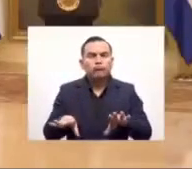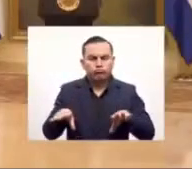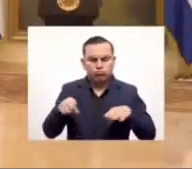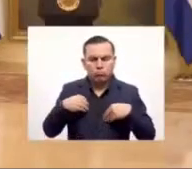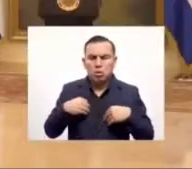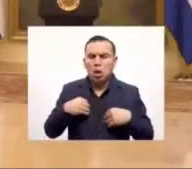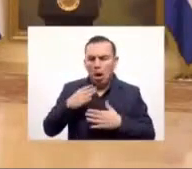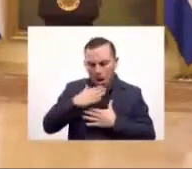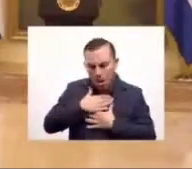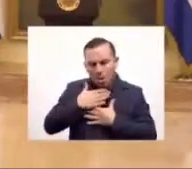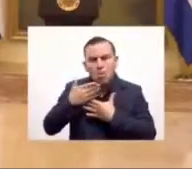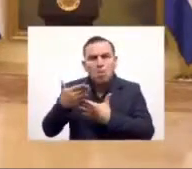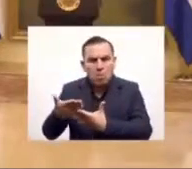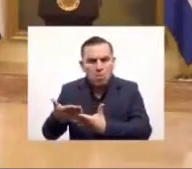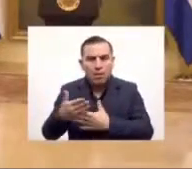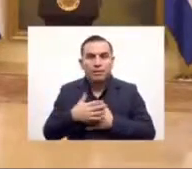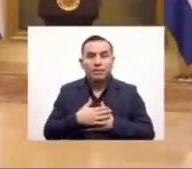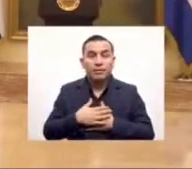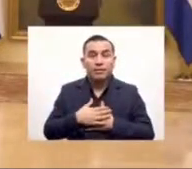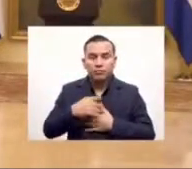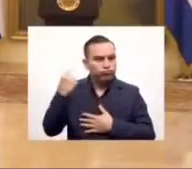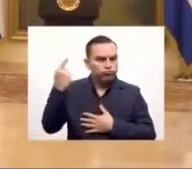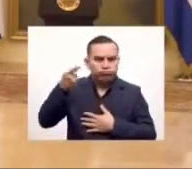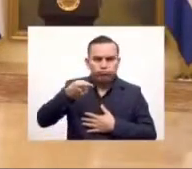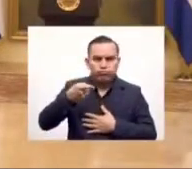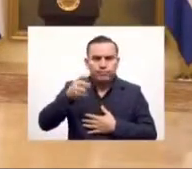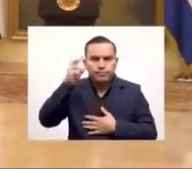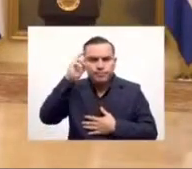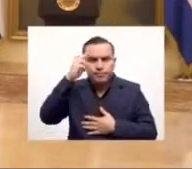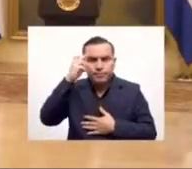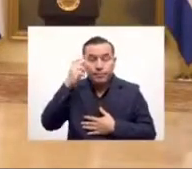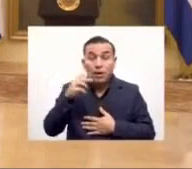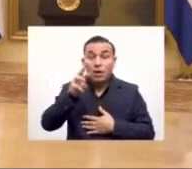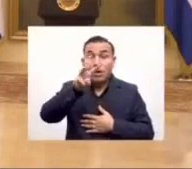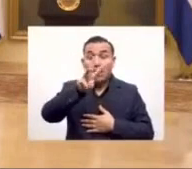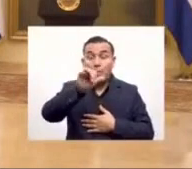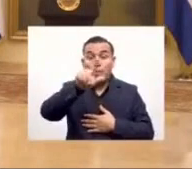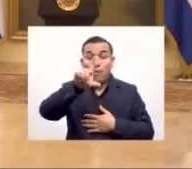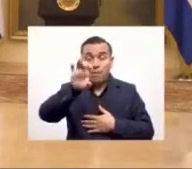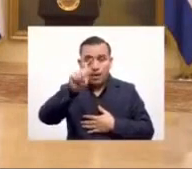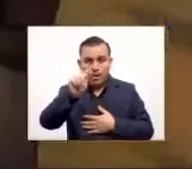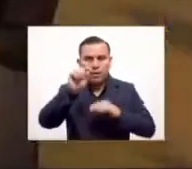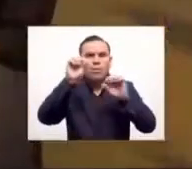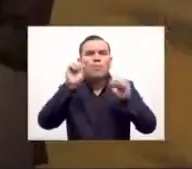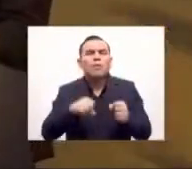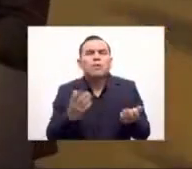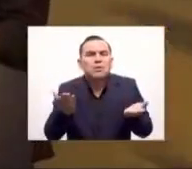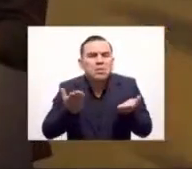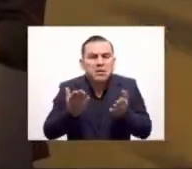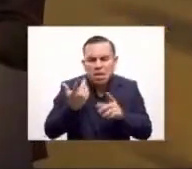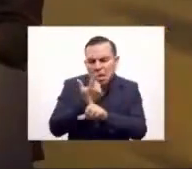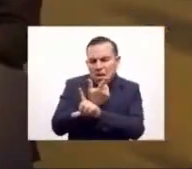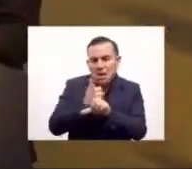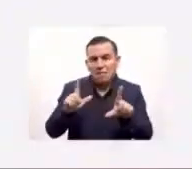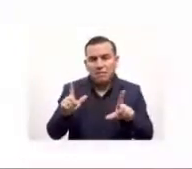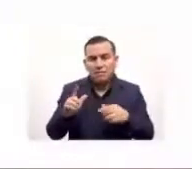hace un ratito acerca de los wireframes, ahora sí que de los mockups que estamos viendo de pantallas, ¿no? Y de todo el trabajo que hay